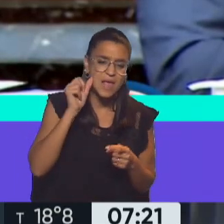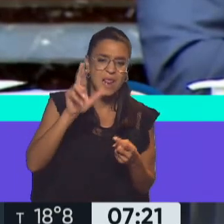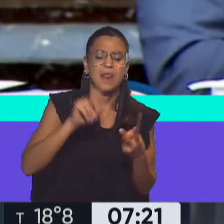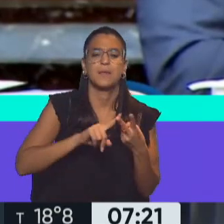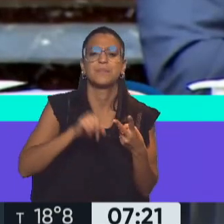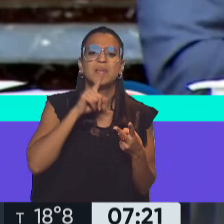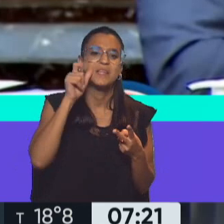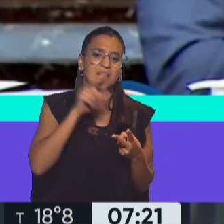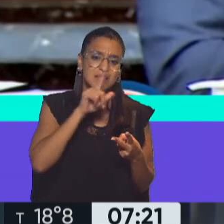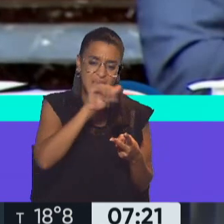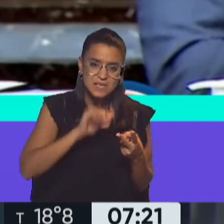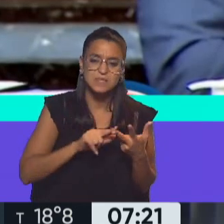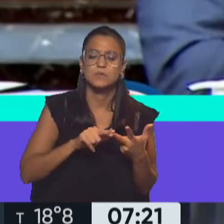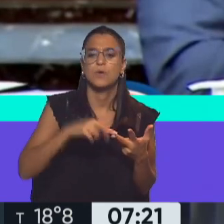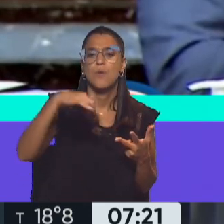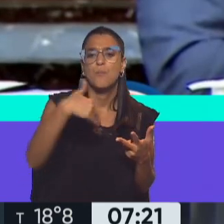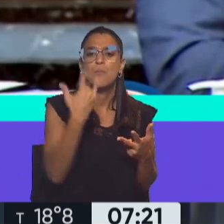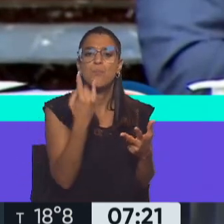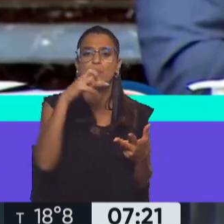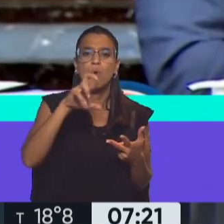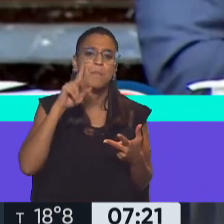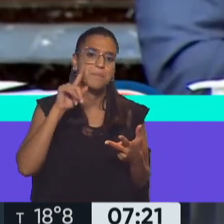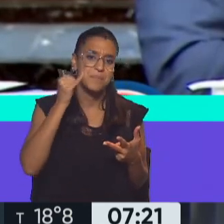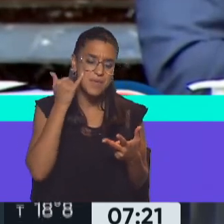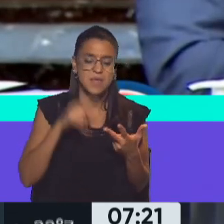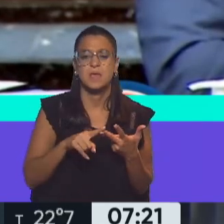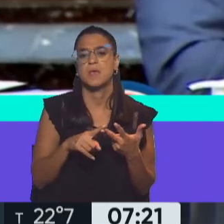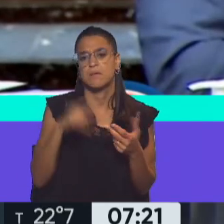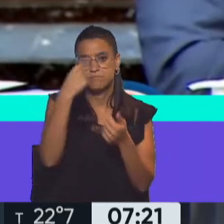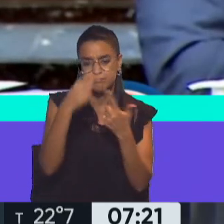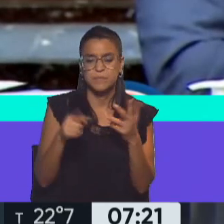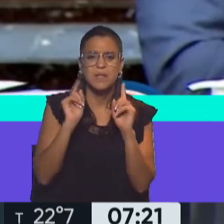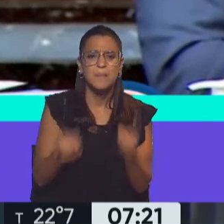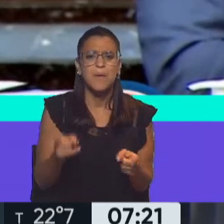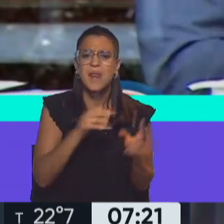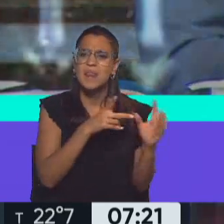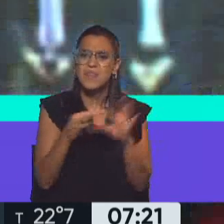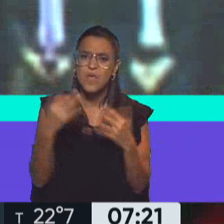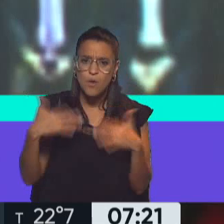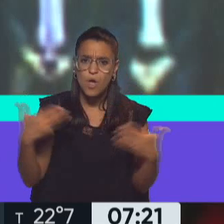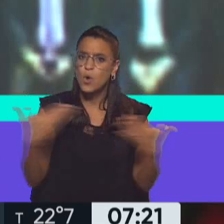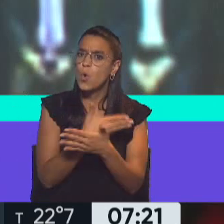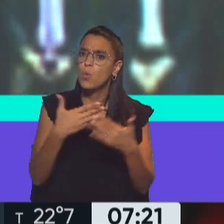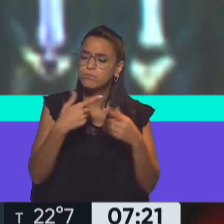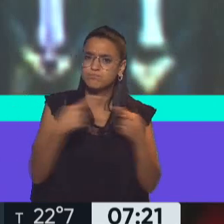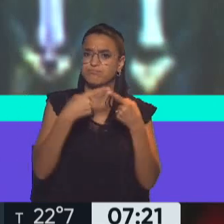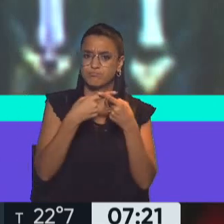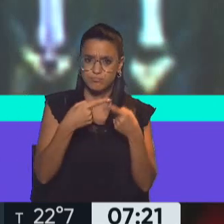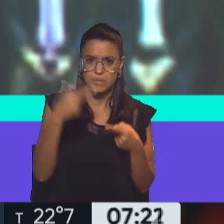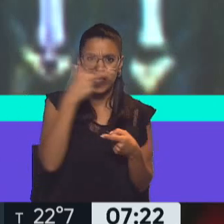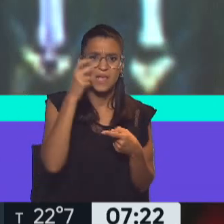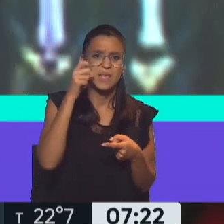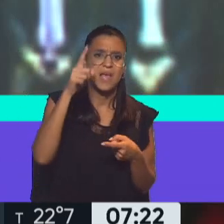está López Murphy, entre tantos otros. Vos lo citabas a Tetaz. De hecho, un cruce. Una referencia muy fuerte, además. Además de este cruce con Carlos